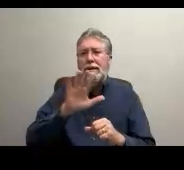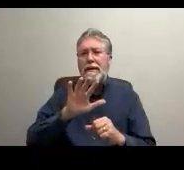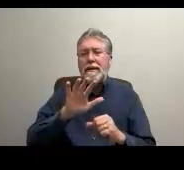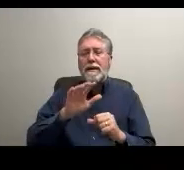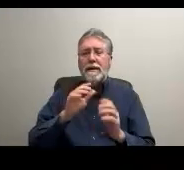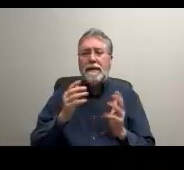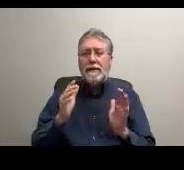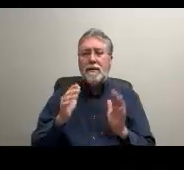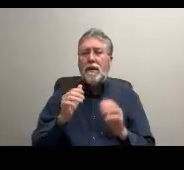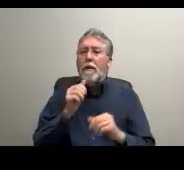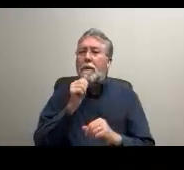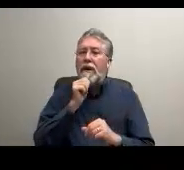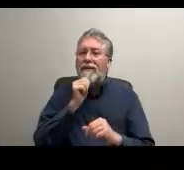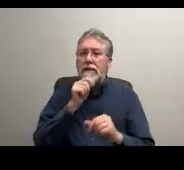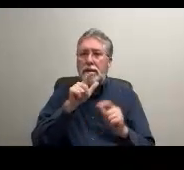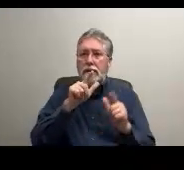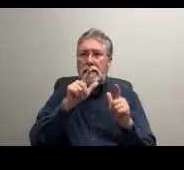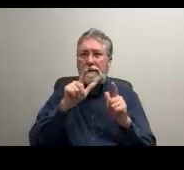privacidad.